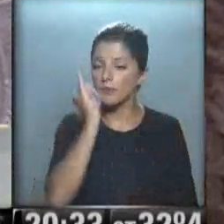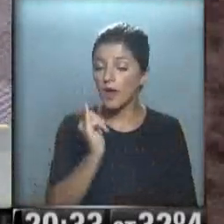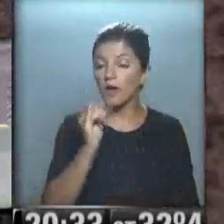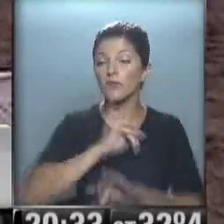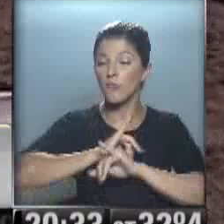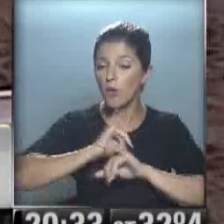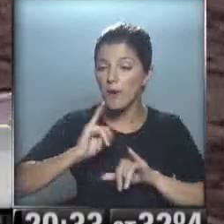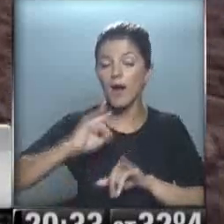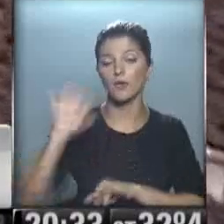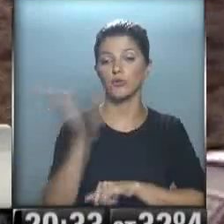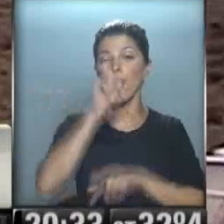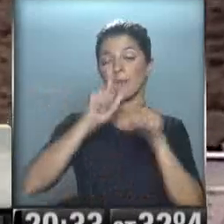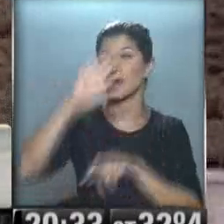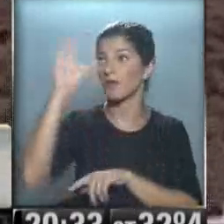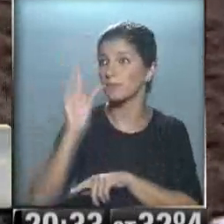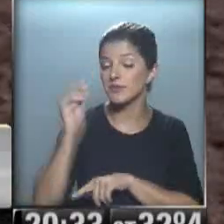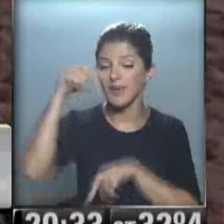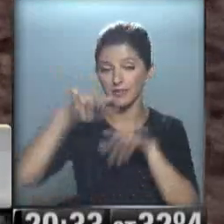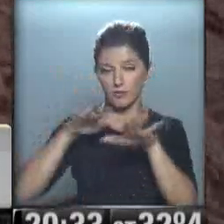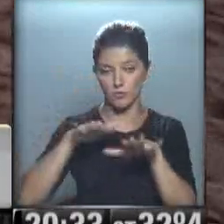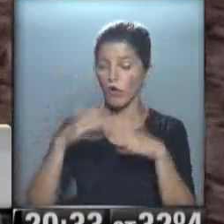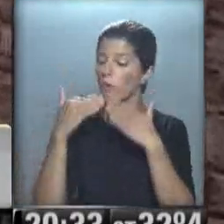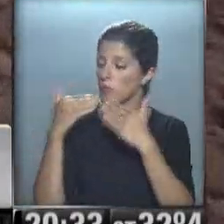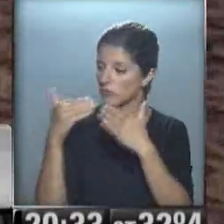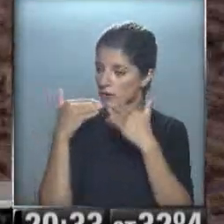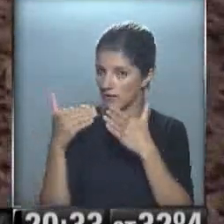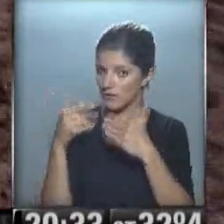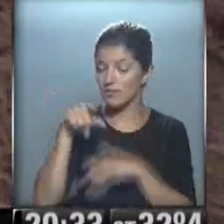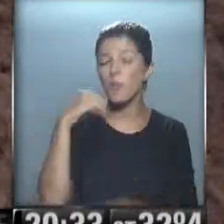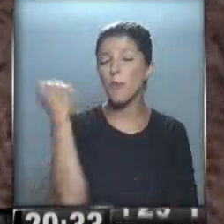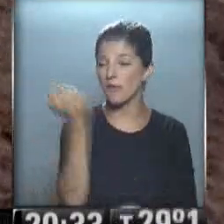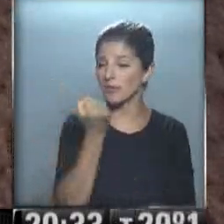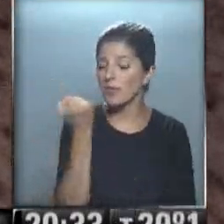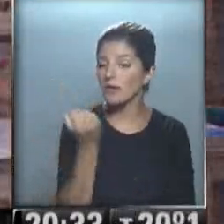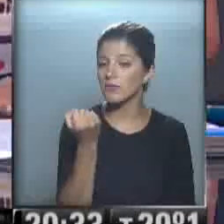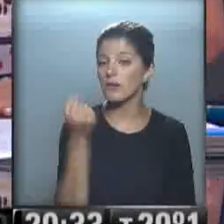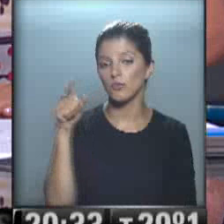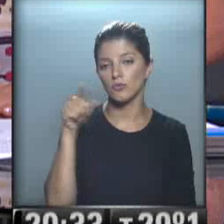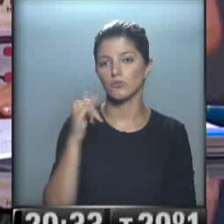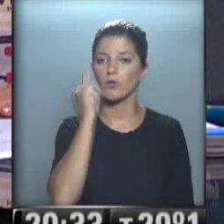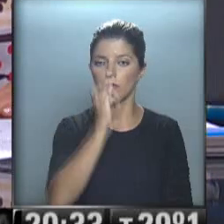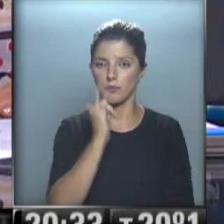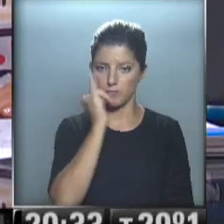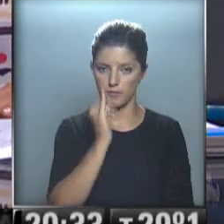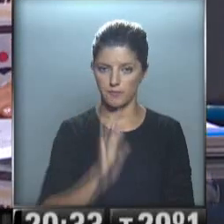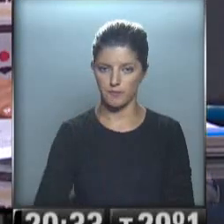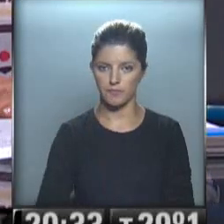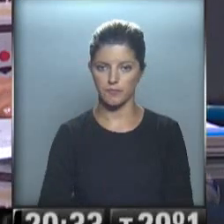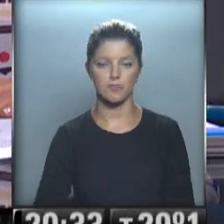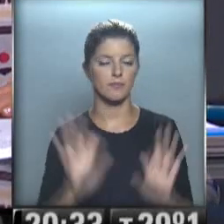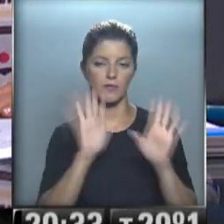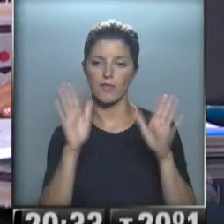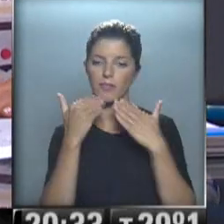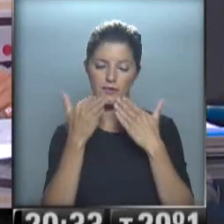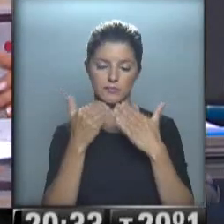informar a todo el país de lo que está ocurriendo Muchas gracias es muy importante eh su testimonio bueno todo lo